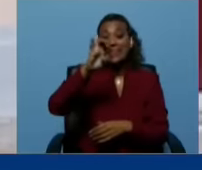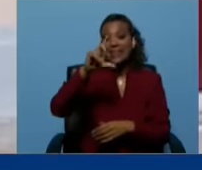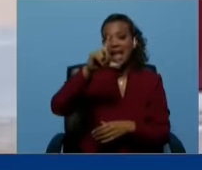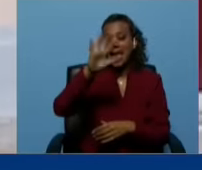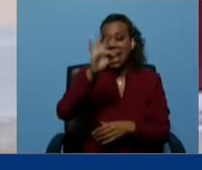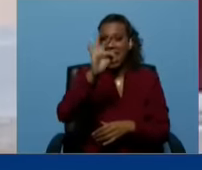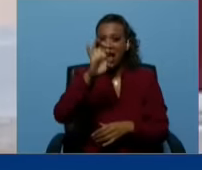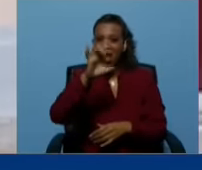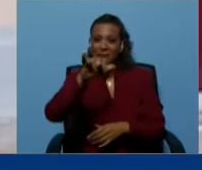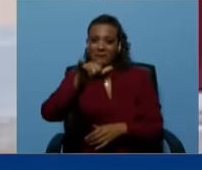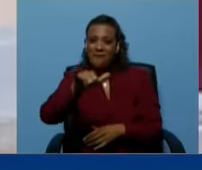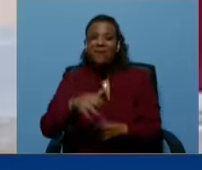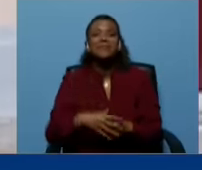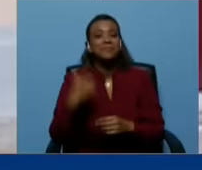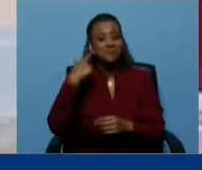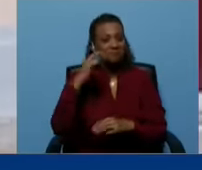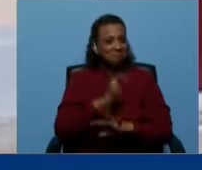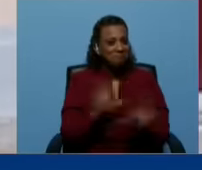Más.